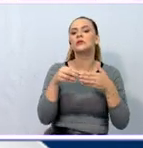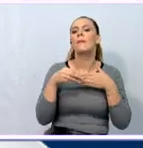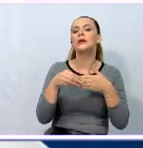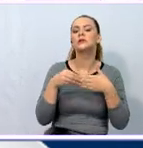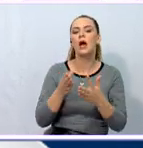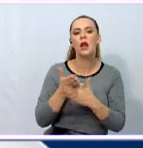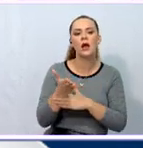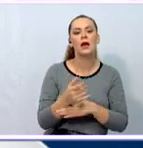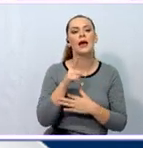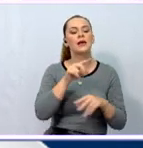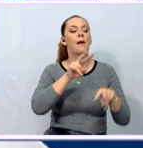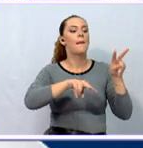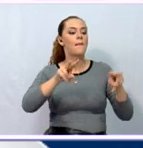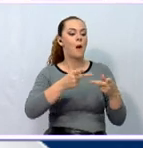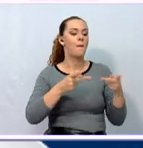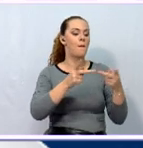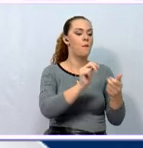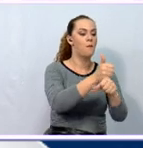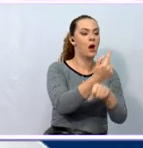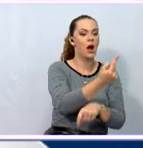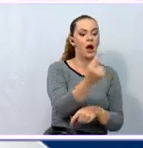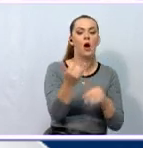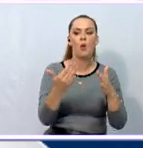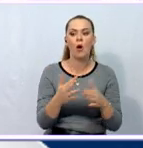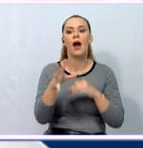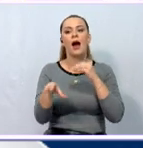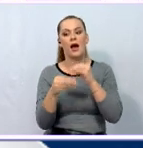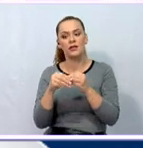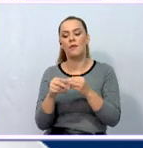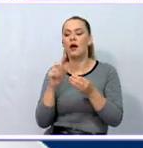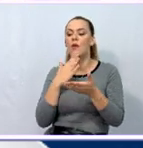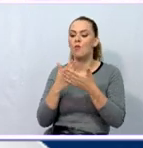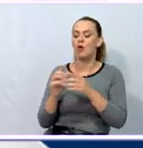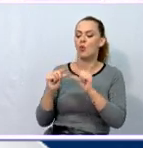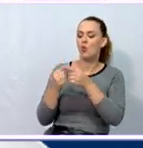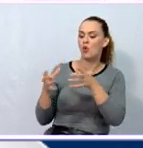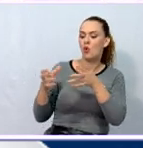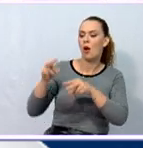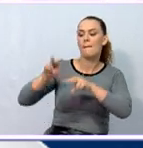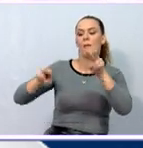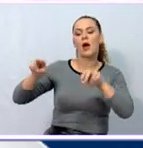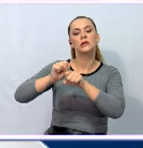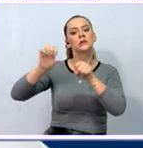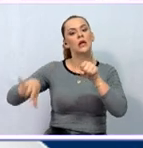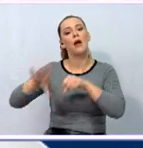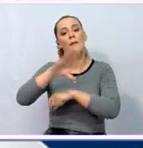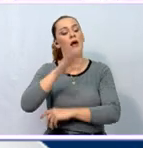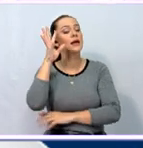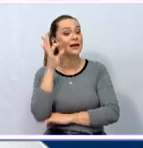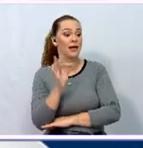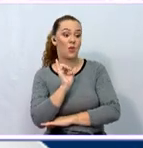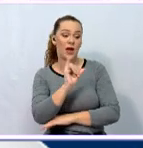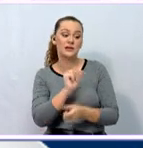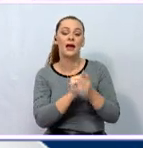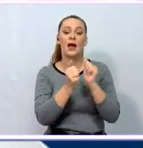versatilidad y es variantes posicionales para cada jugador que además abonan al colectivo desde la variabilidad sistémica y creo que en